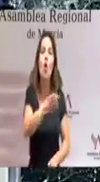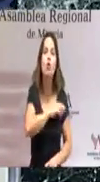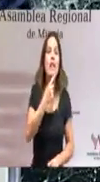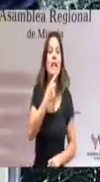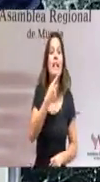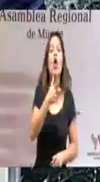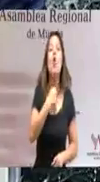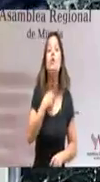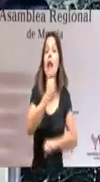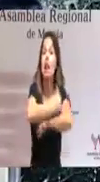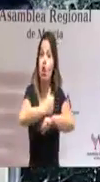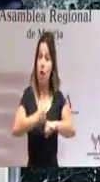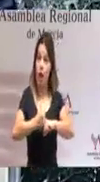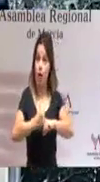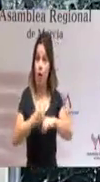que le gusta Ciudadanos,